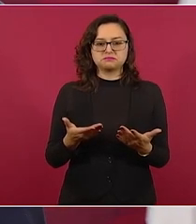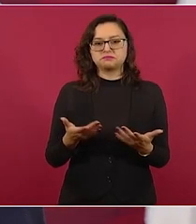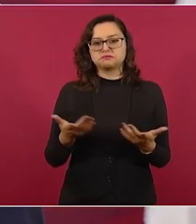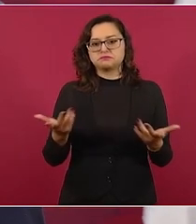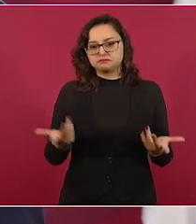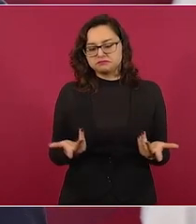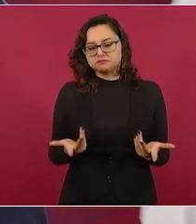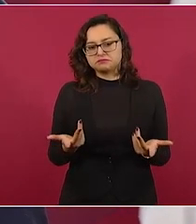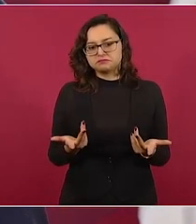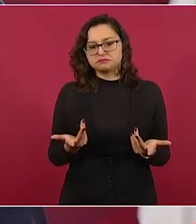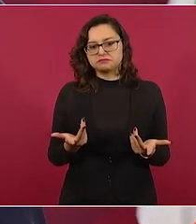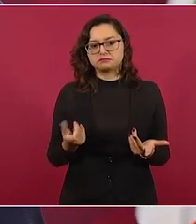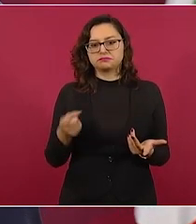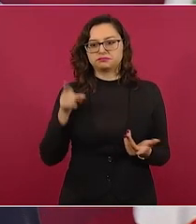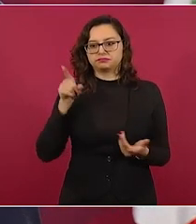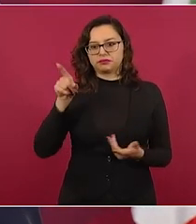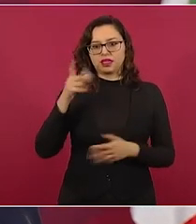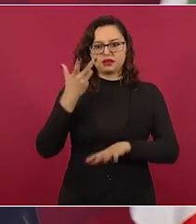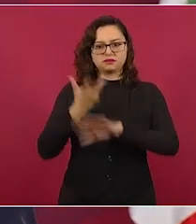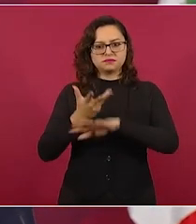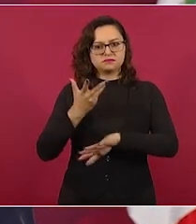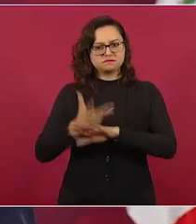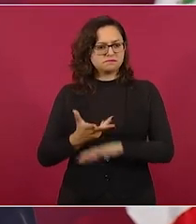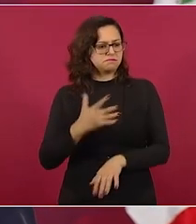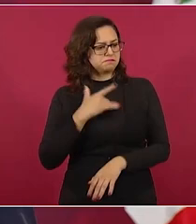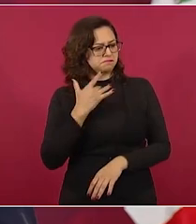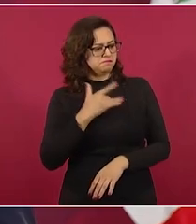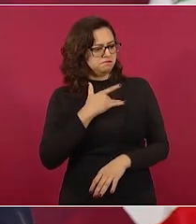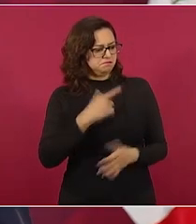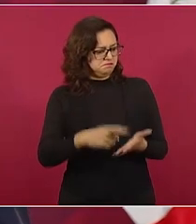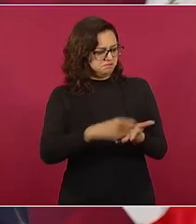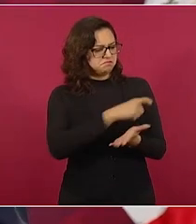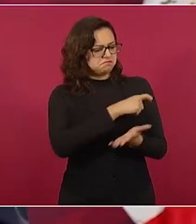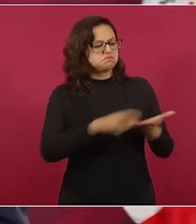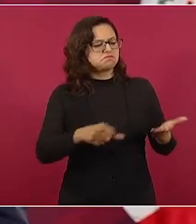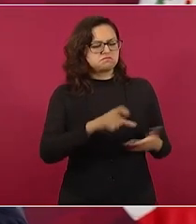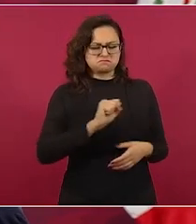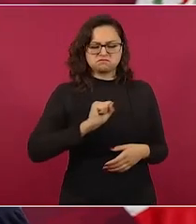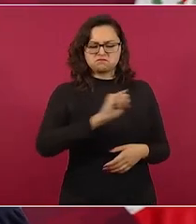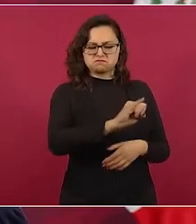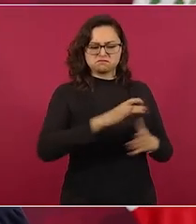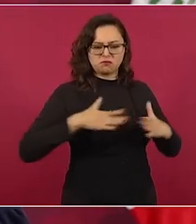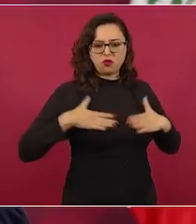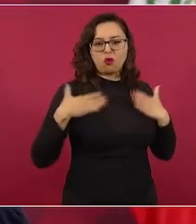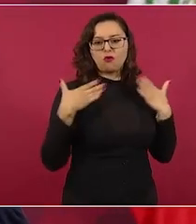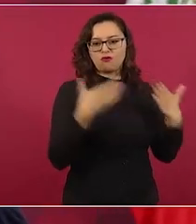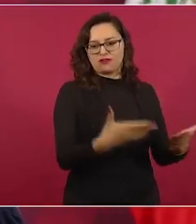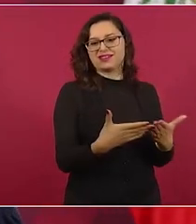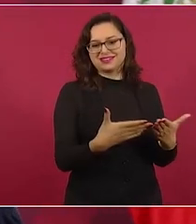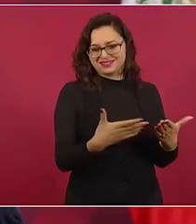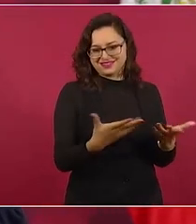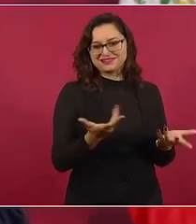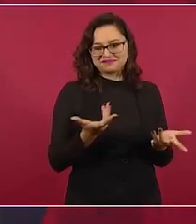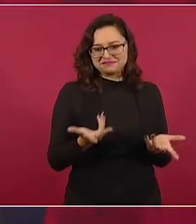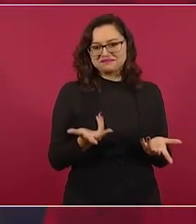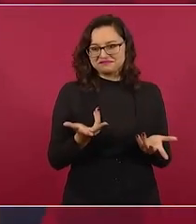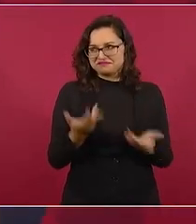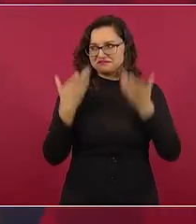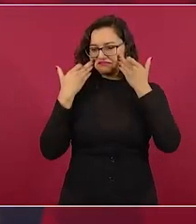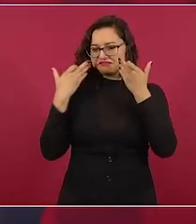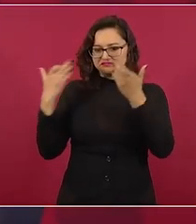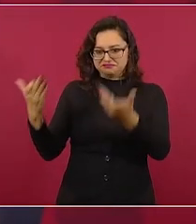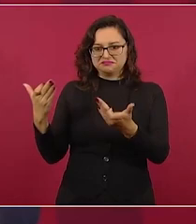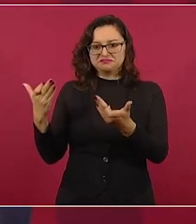porque para que una empresa extranjera haga estas operaciones, pues significa que hay confianza